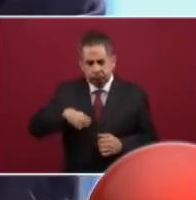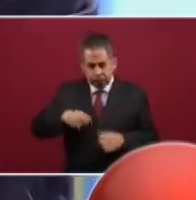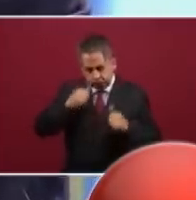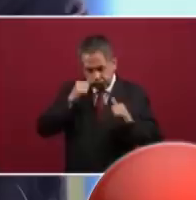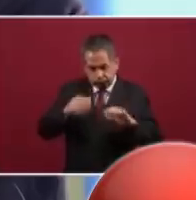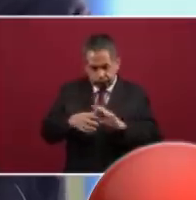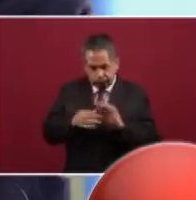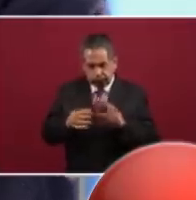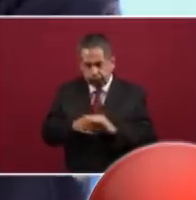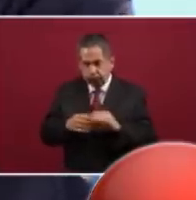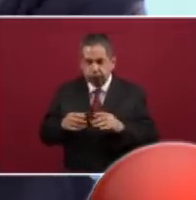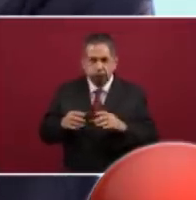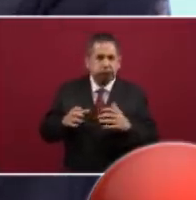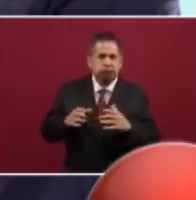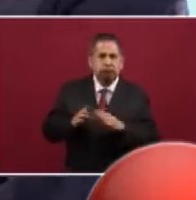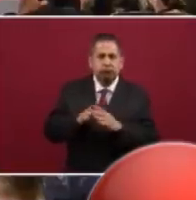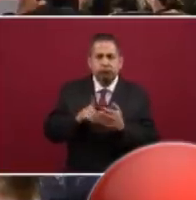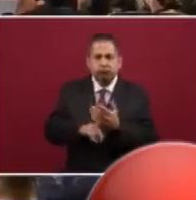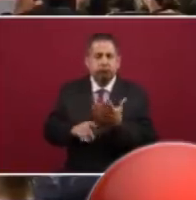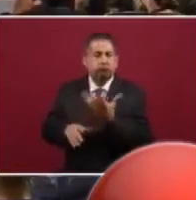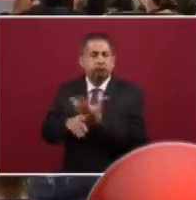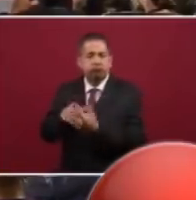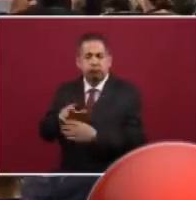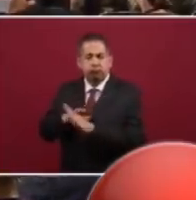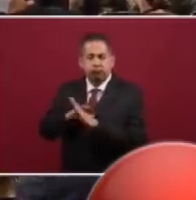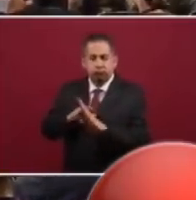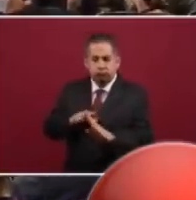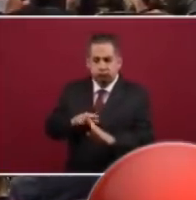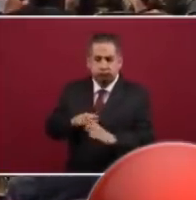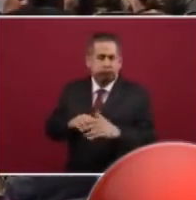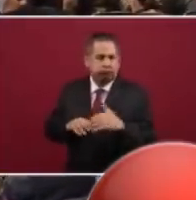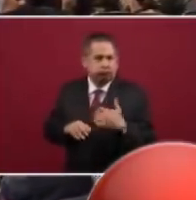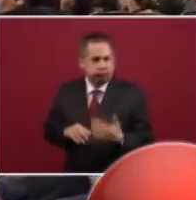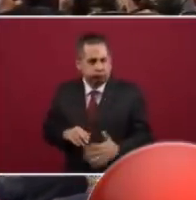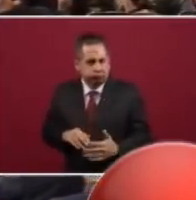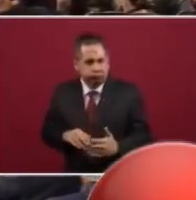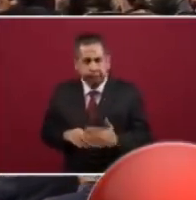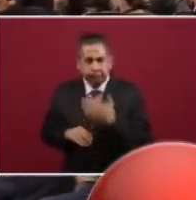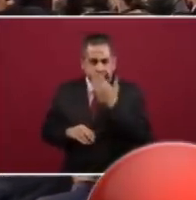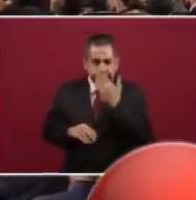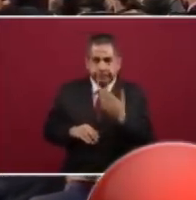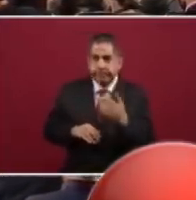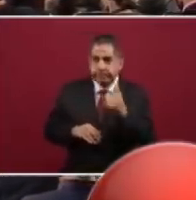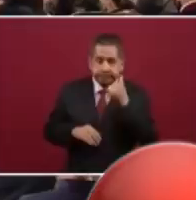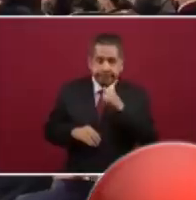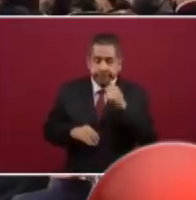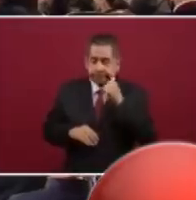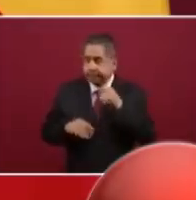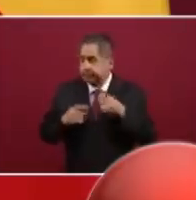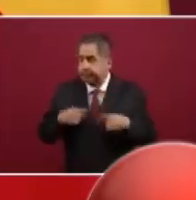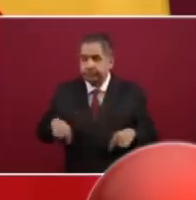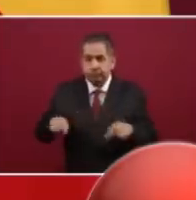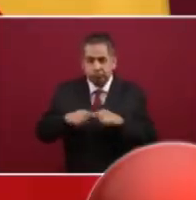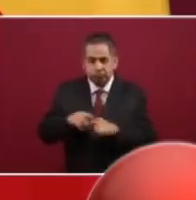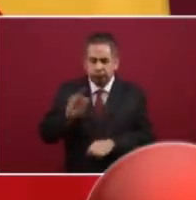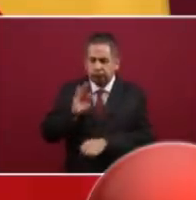atendiendo el asunto de la migración, siempre vamos nosotros